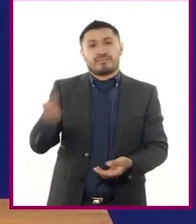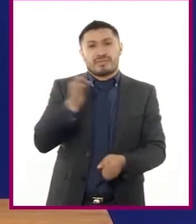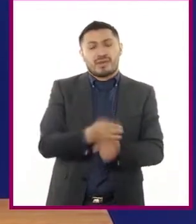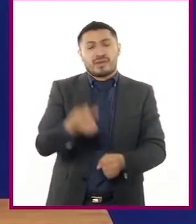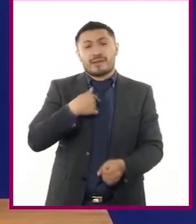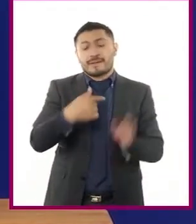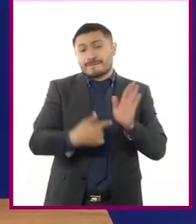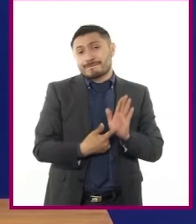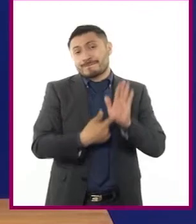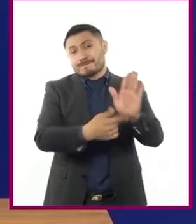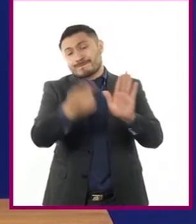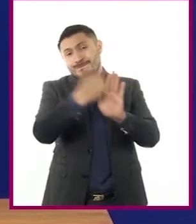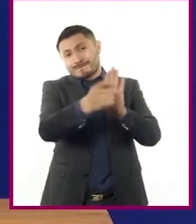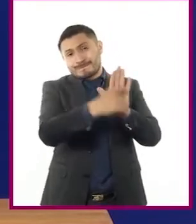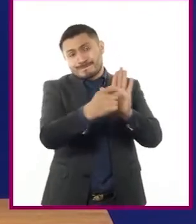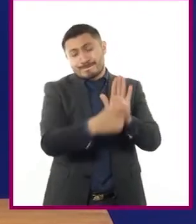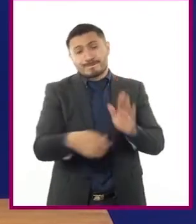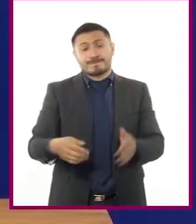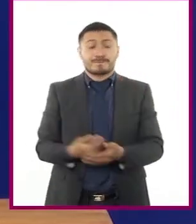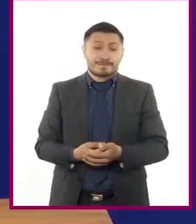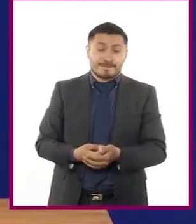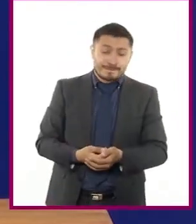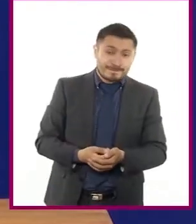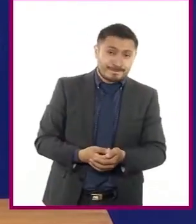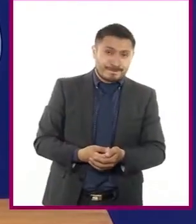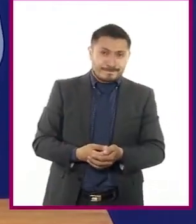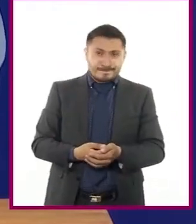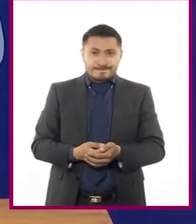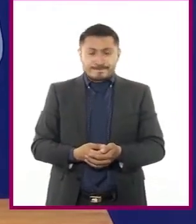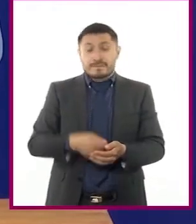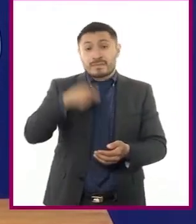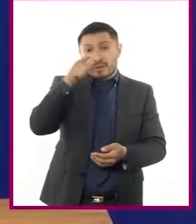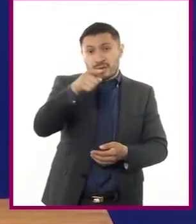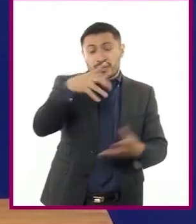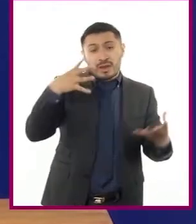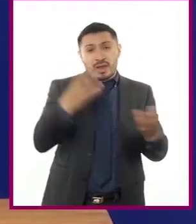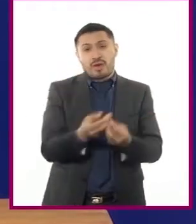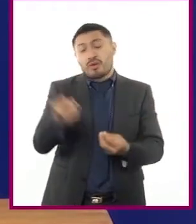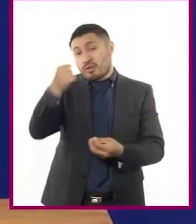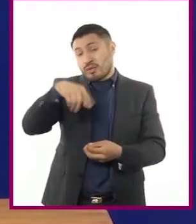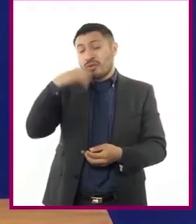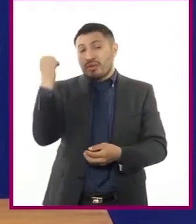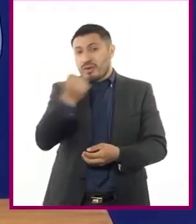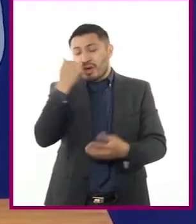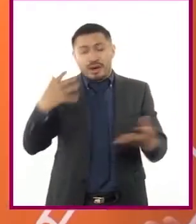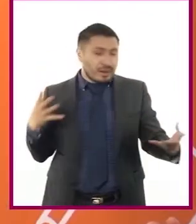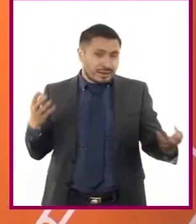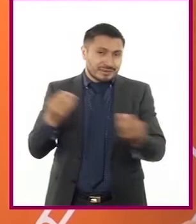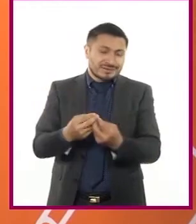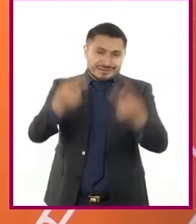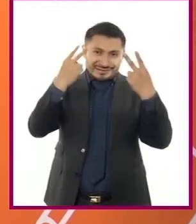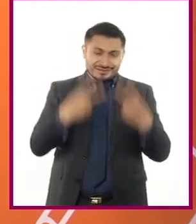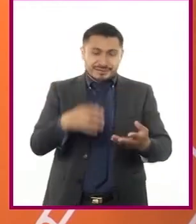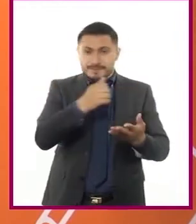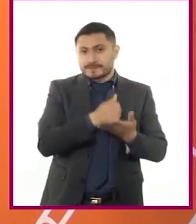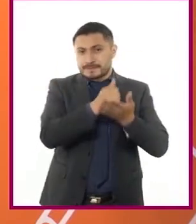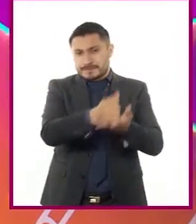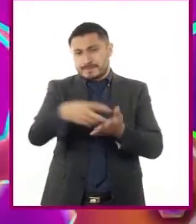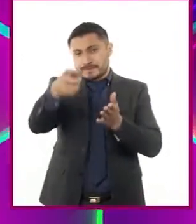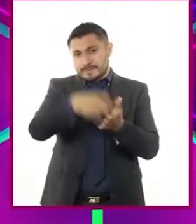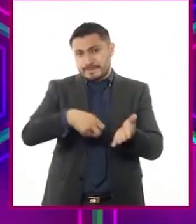un texto, apenas un borrador, para que usted junto con las alumnas y alumnos que nos acompañan me ayuden a